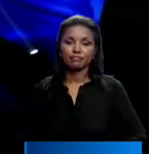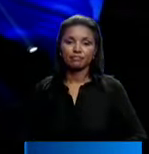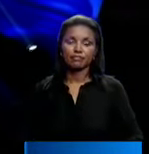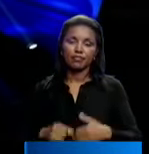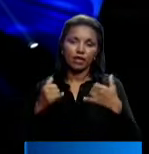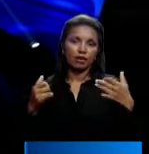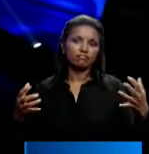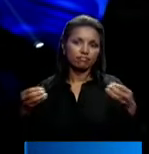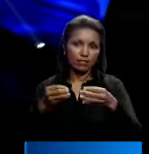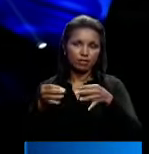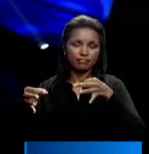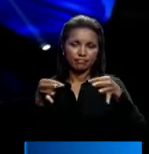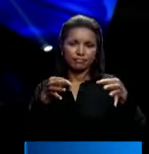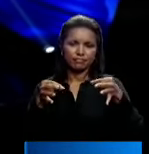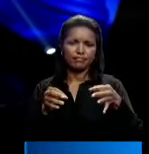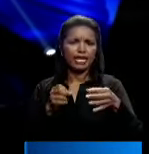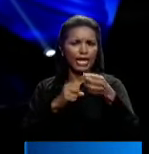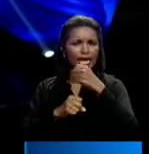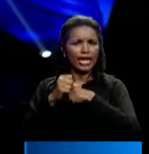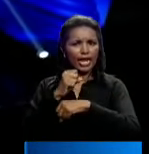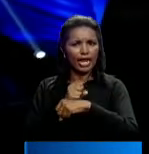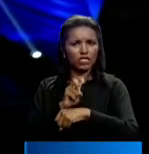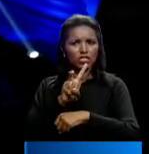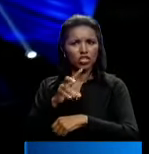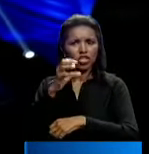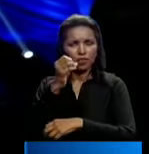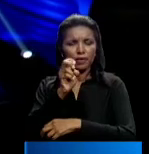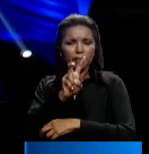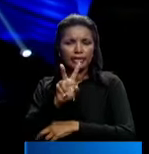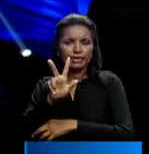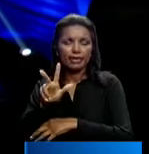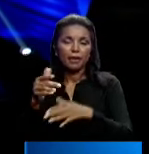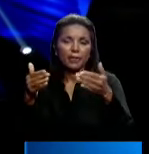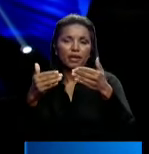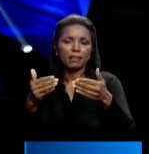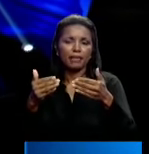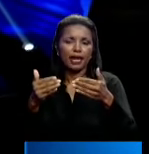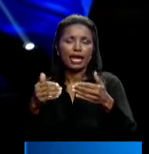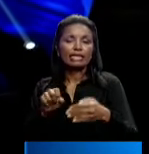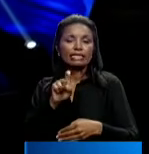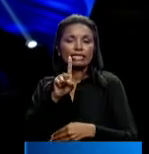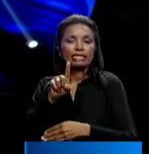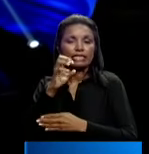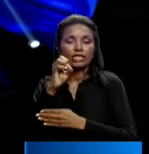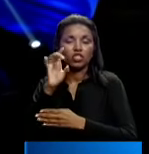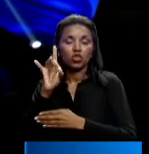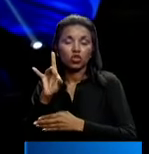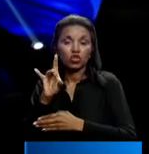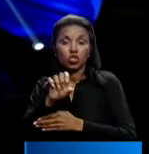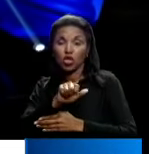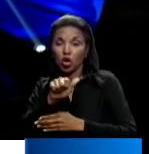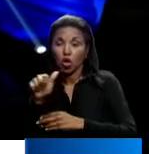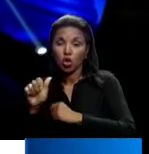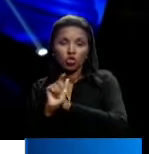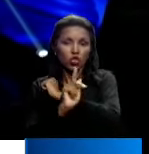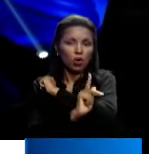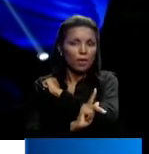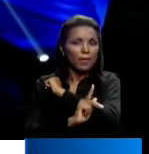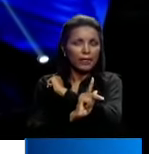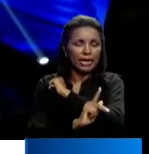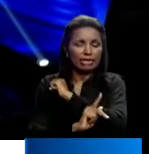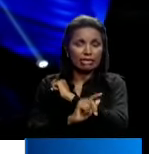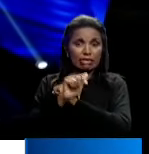Estamos de vuelta. En 2023, Panamá ocupó el puesto 108 de 180 países en el índice de percepción